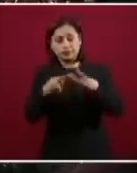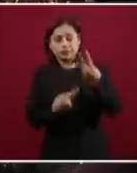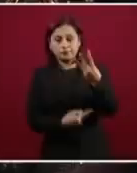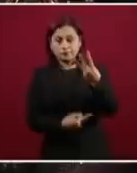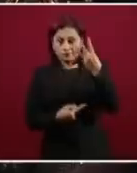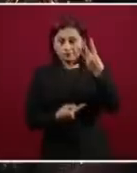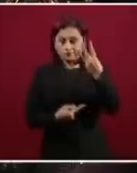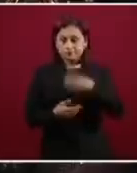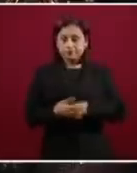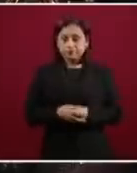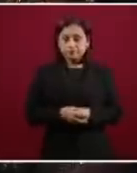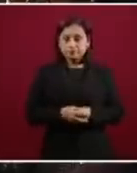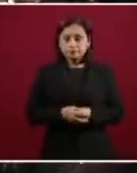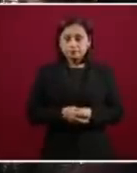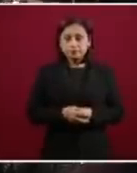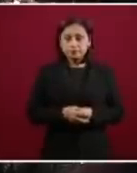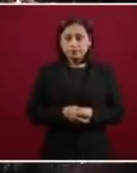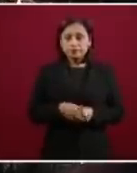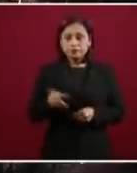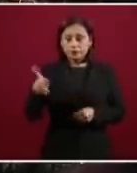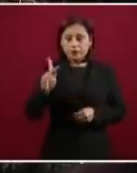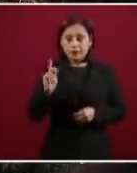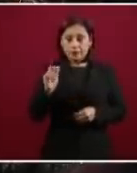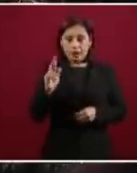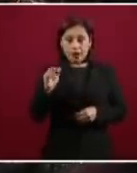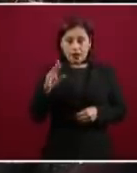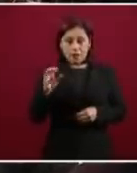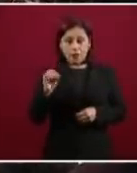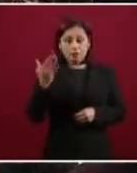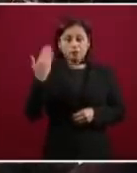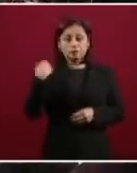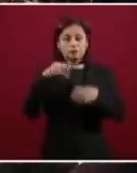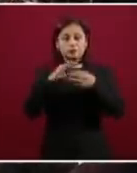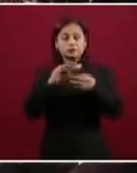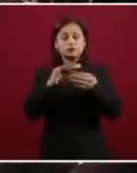Páramo, que es muy importante